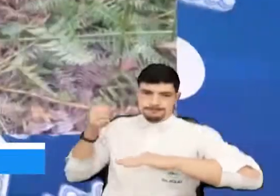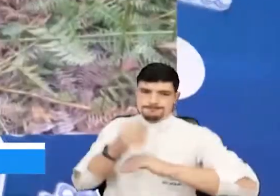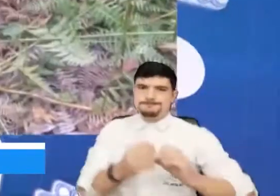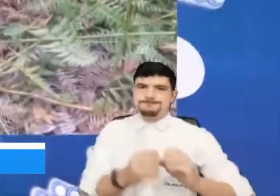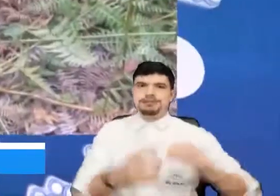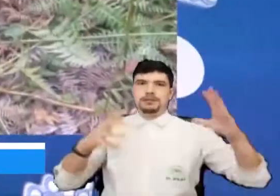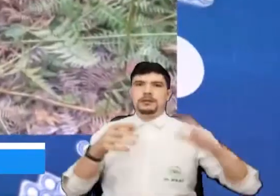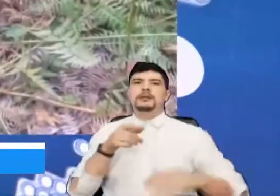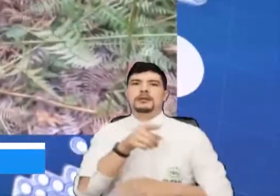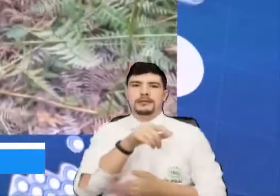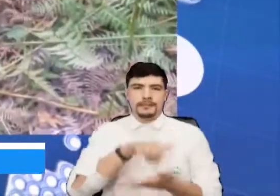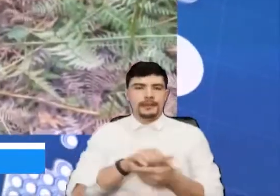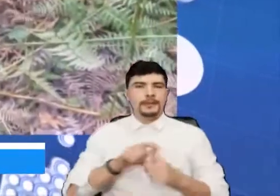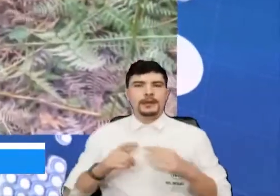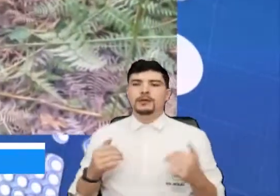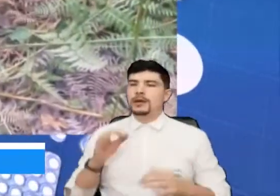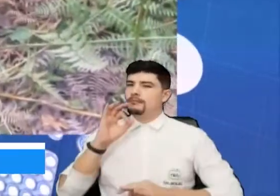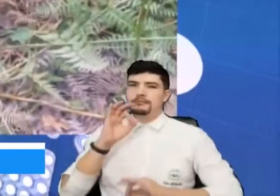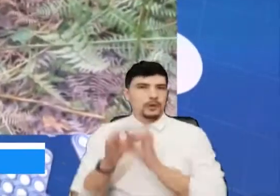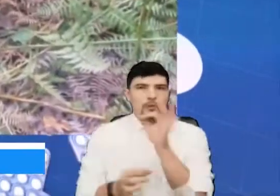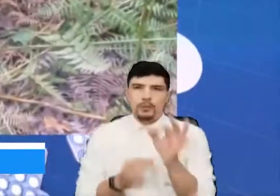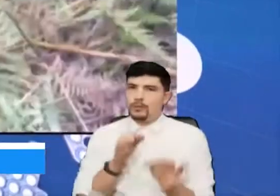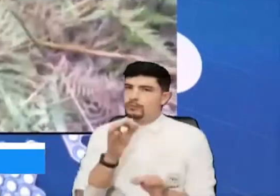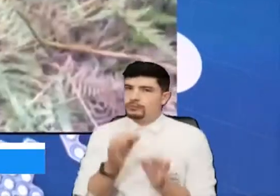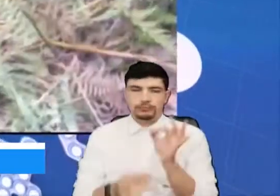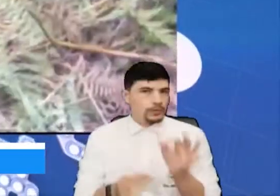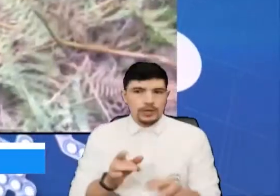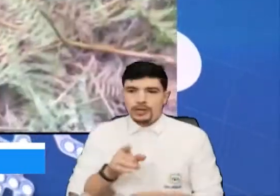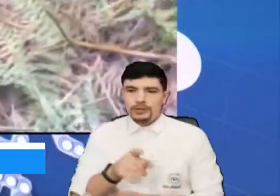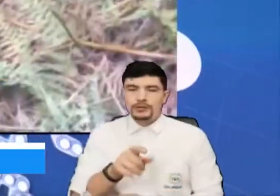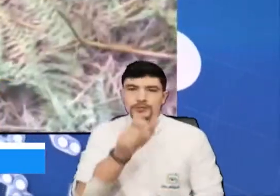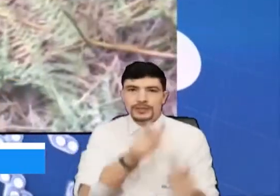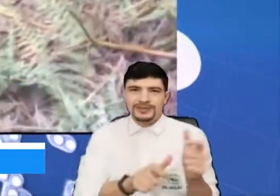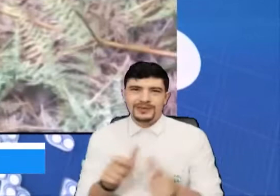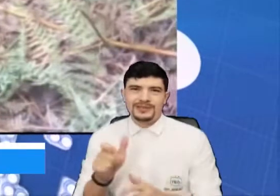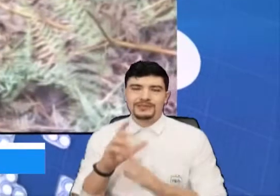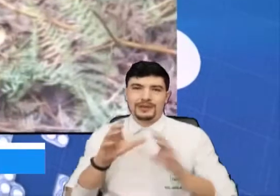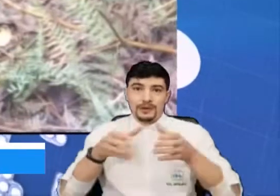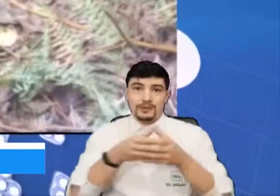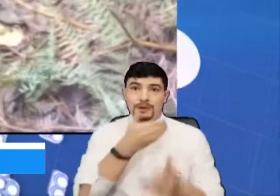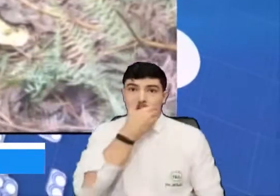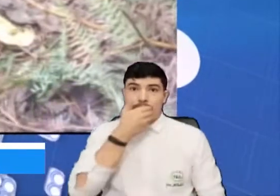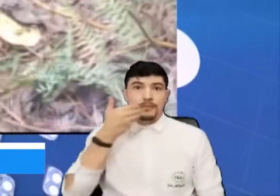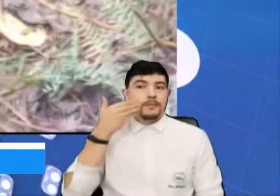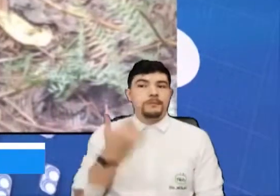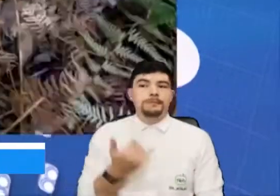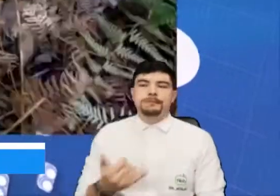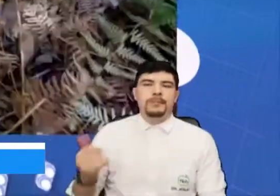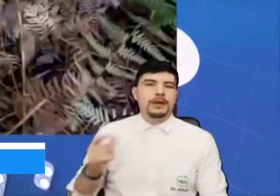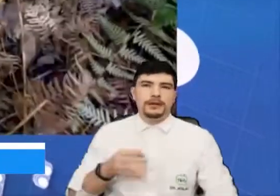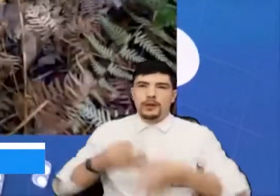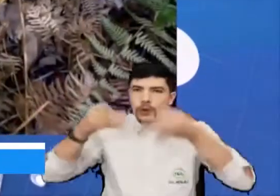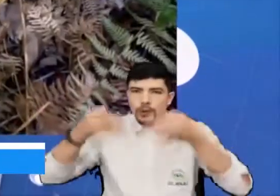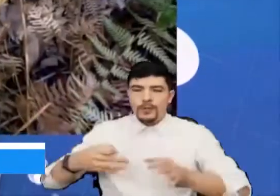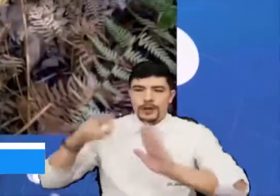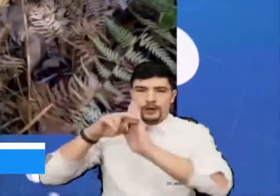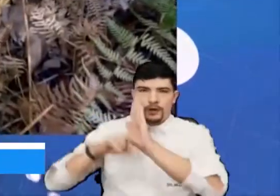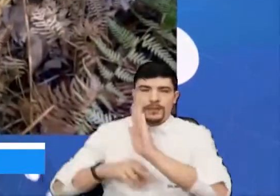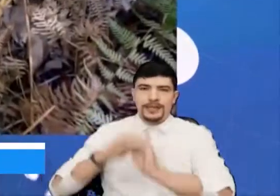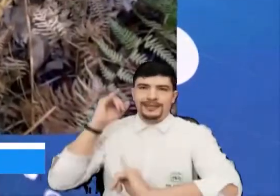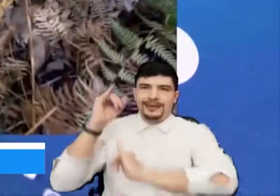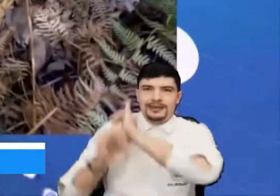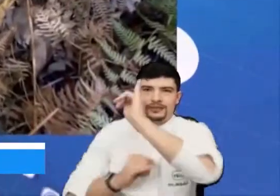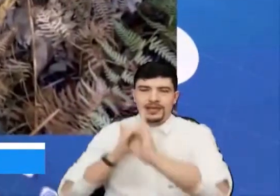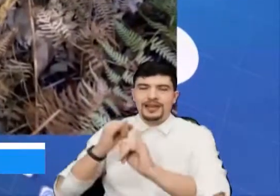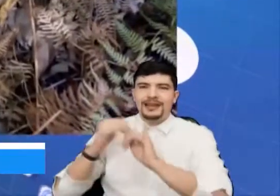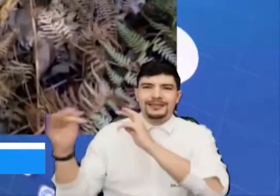internacionales. Asimismo, Inteligencia Militar informó que de acuerdo a la instalación de los artefactos explosivos y la manera en que fueron construidos, correspondería al modus